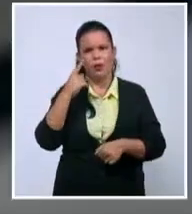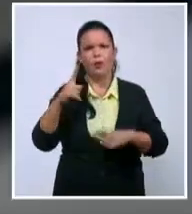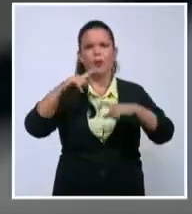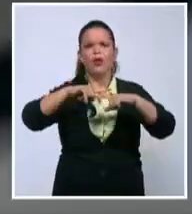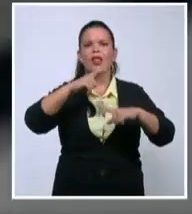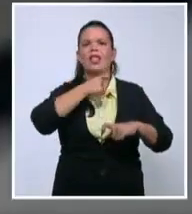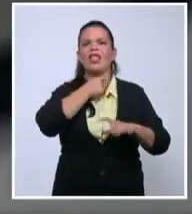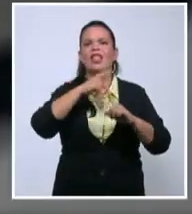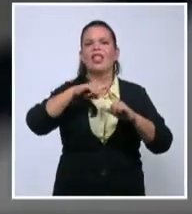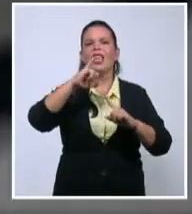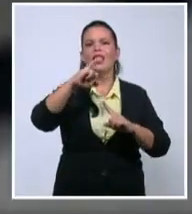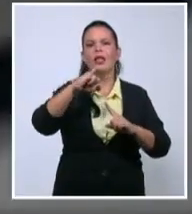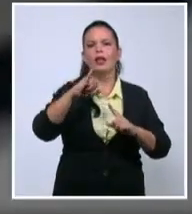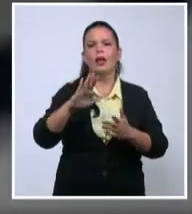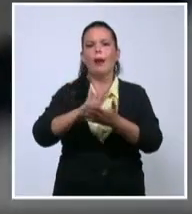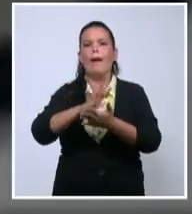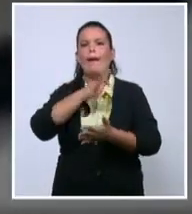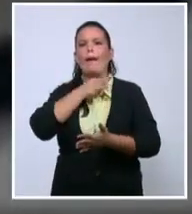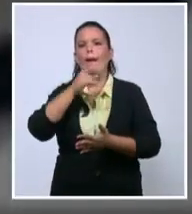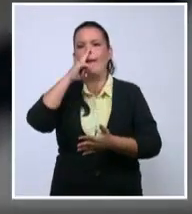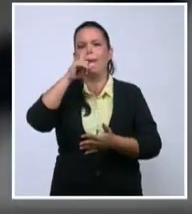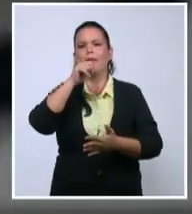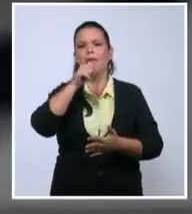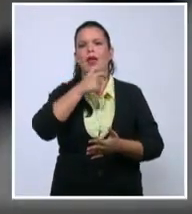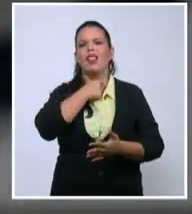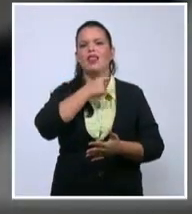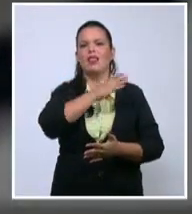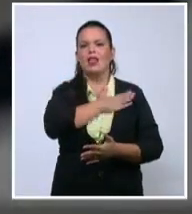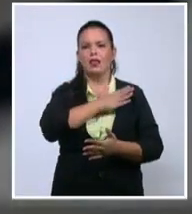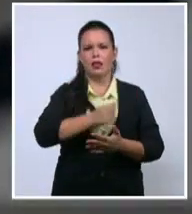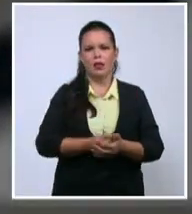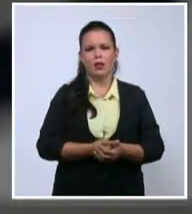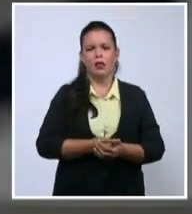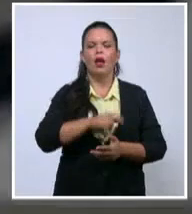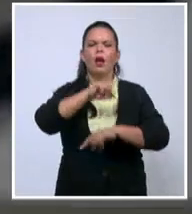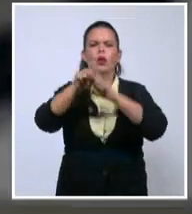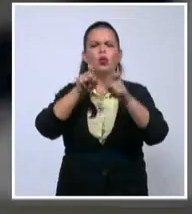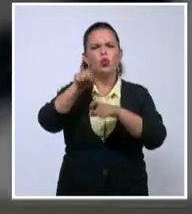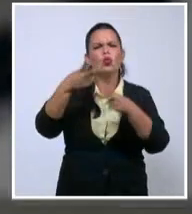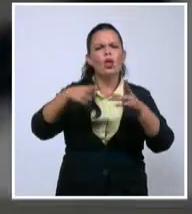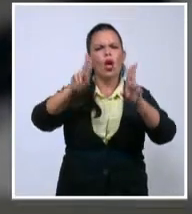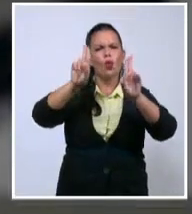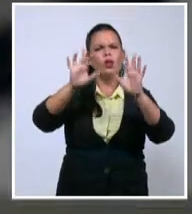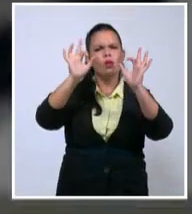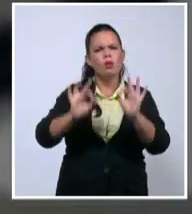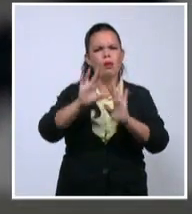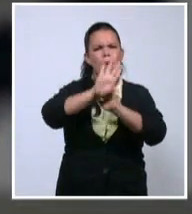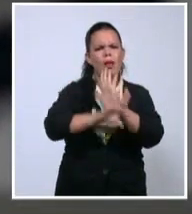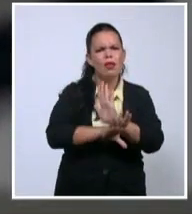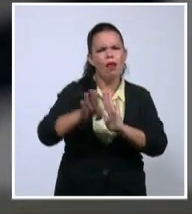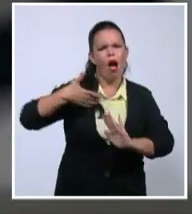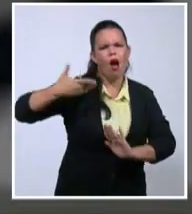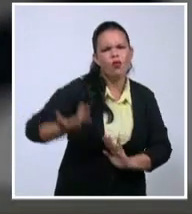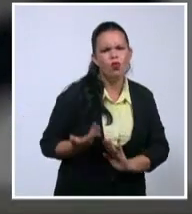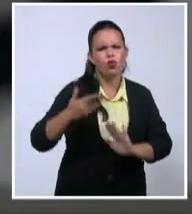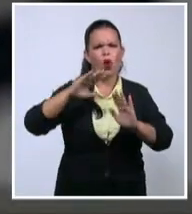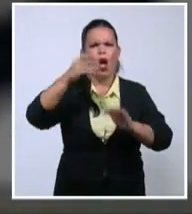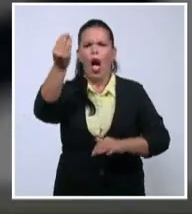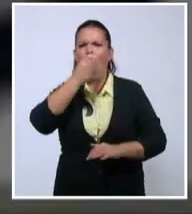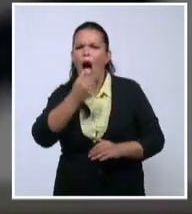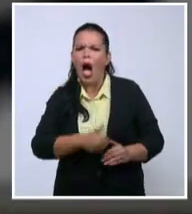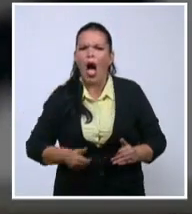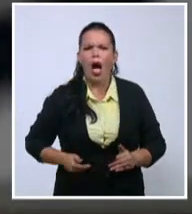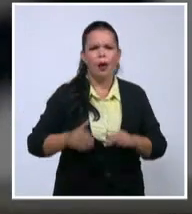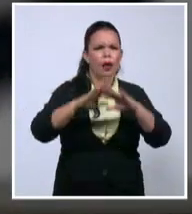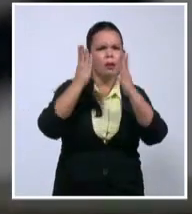esta usuaria, Ketty Méndez. ¿Estás de acuerdo con las medidas y tarifas y los abusos, las tiendas MLC, el hambre, etcétera, etcétera? Si no